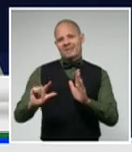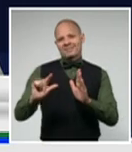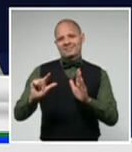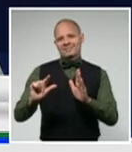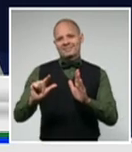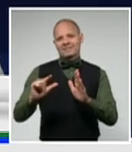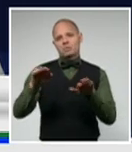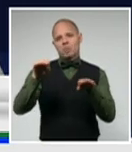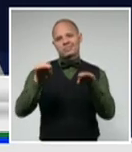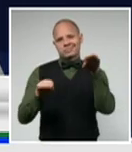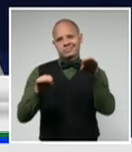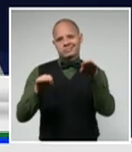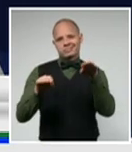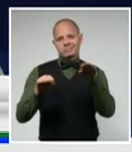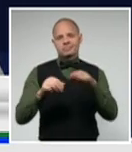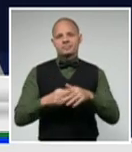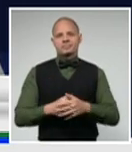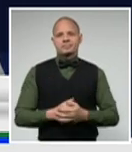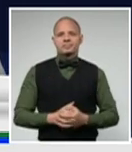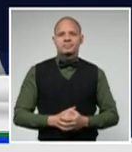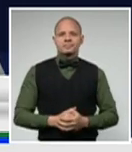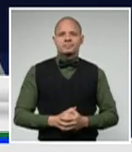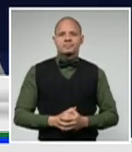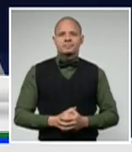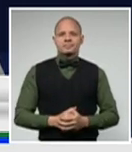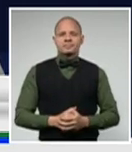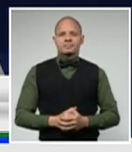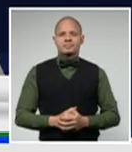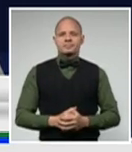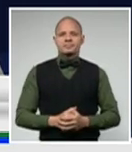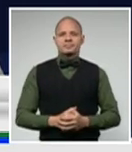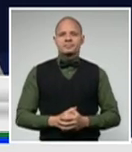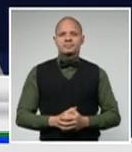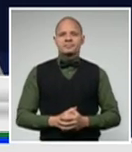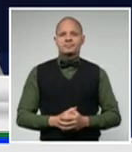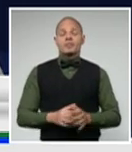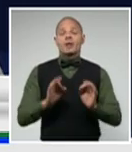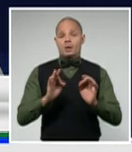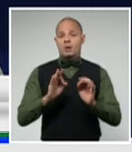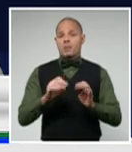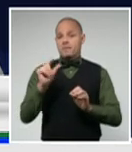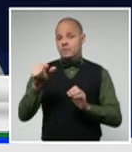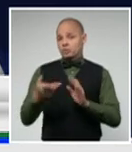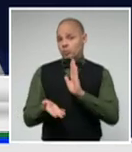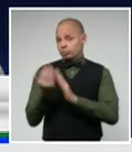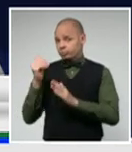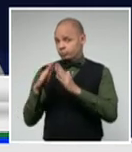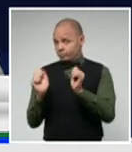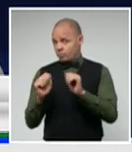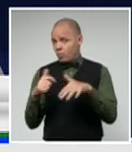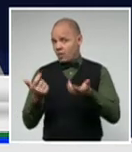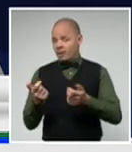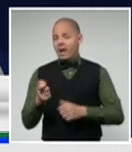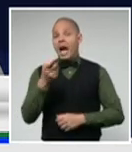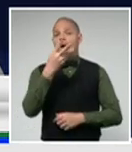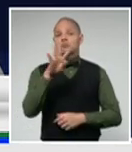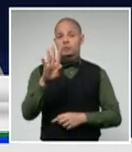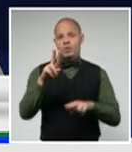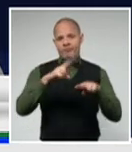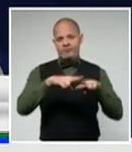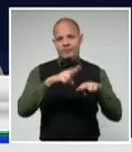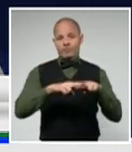número mayor en el día de ayer. Estas altas son 14 de la provincia de La Habana, 4 de